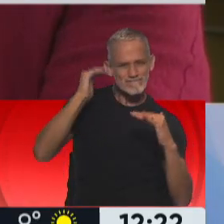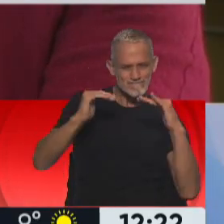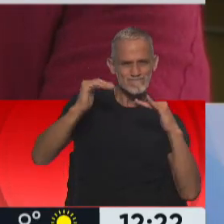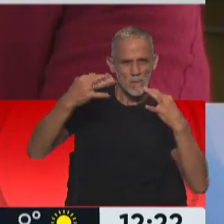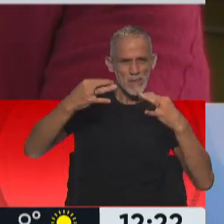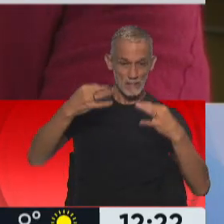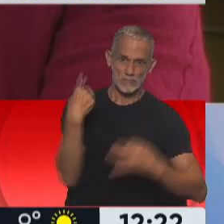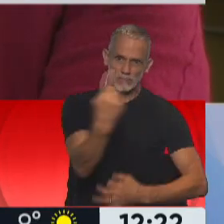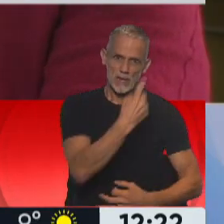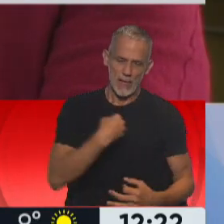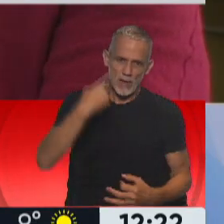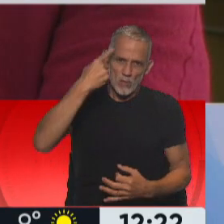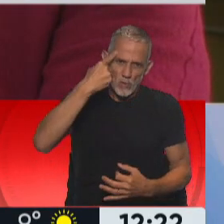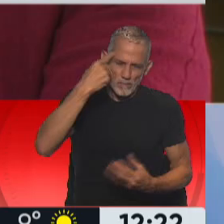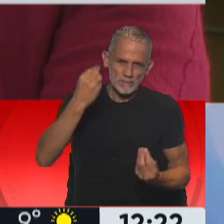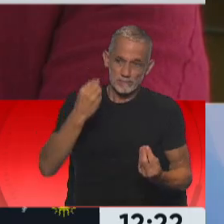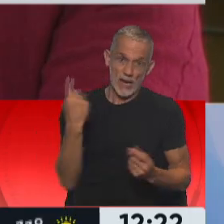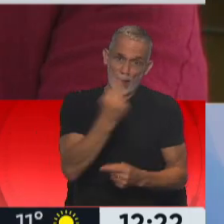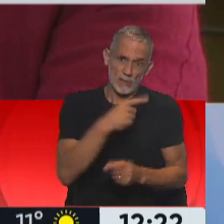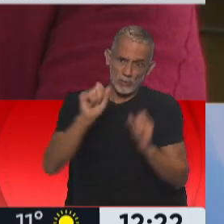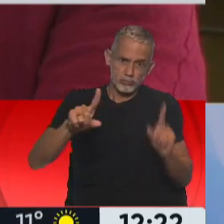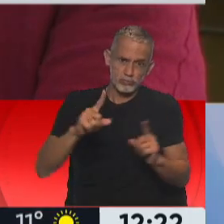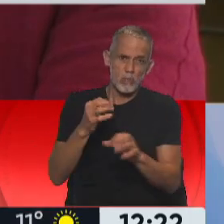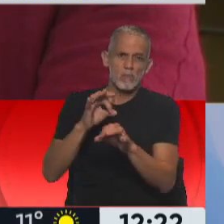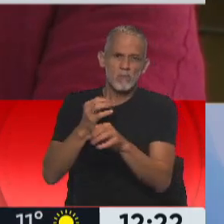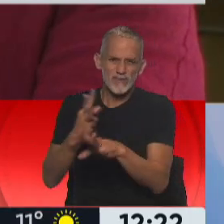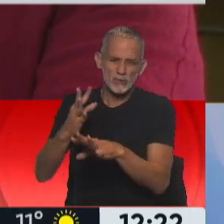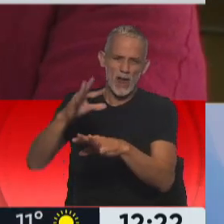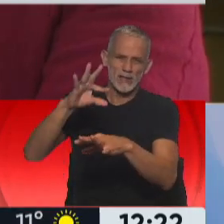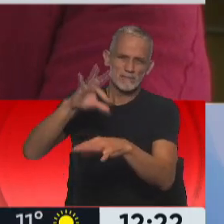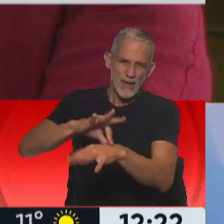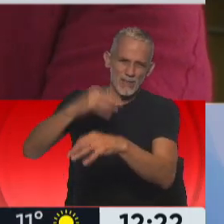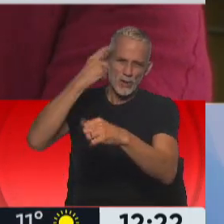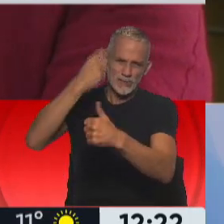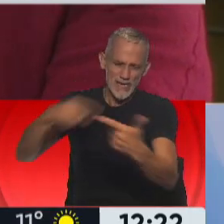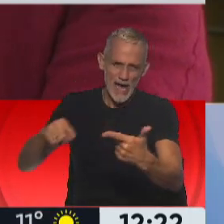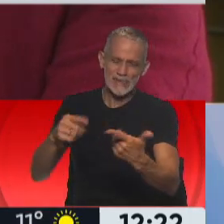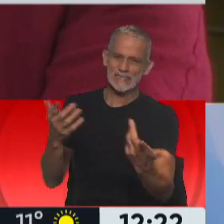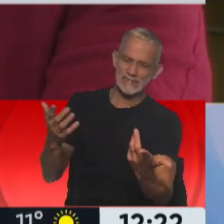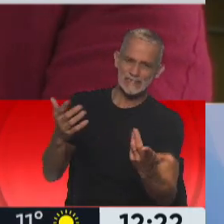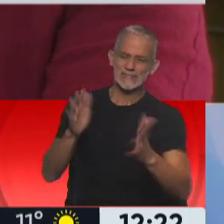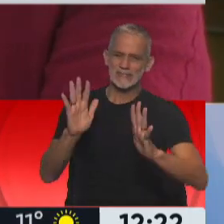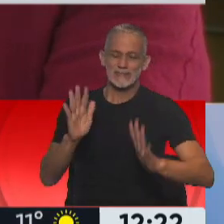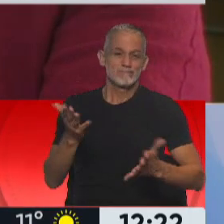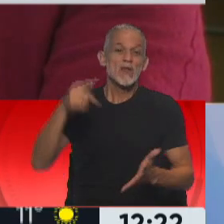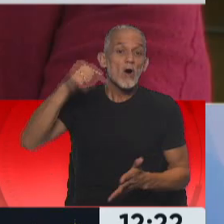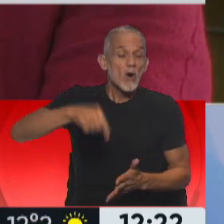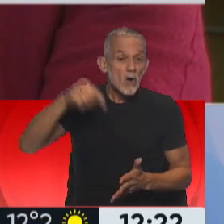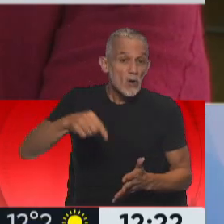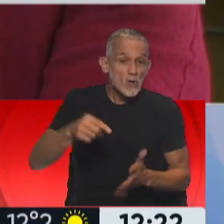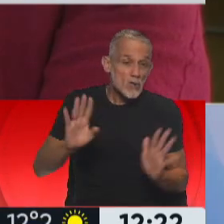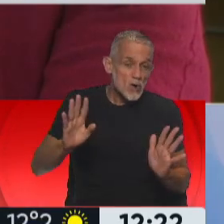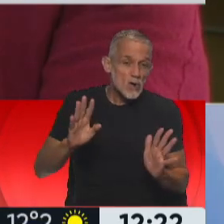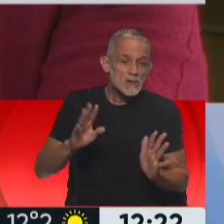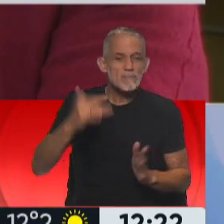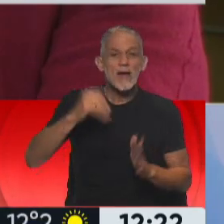tomar conciencia en el terreno que nos tenemos que mover los especialistas en la salud mental, que lamentablemente hoy por hoy está